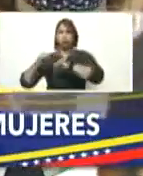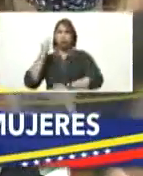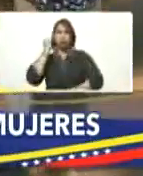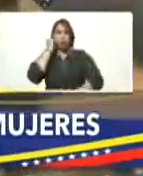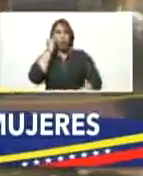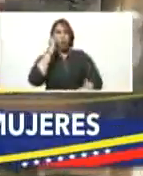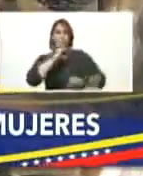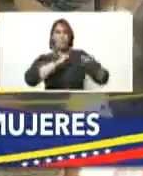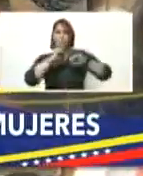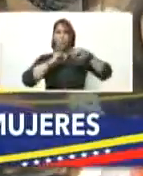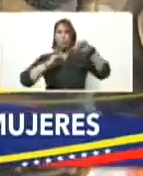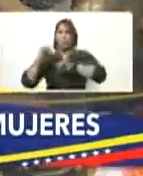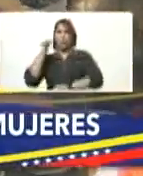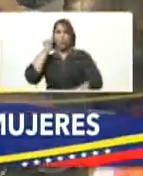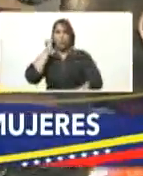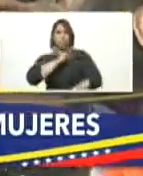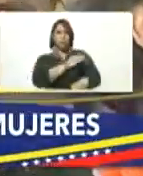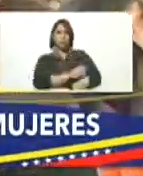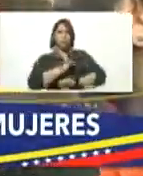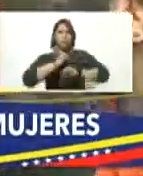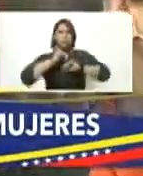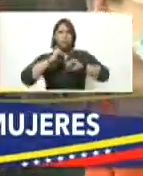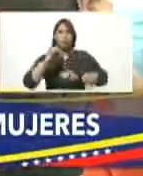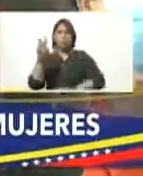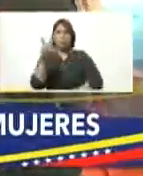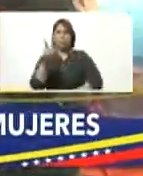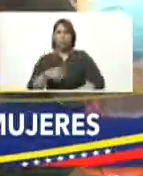del movimiento feminista de Venezuela.